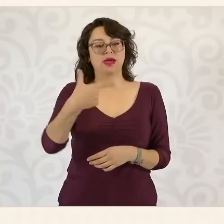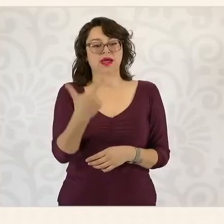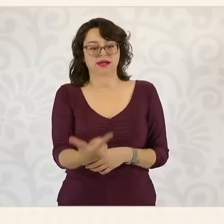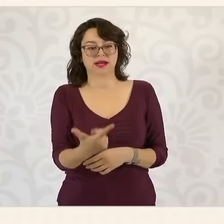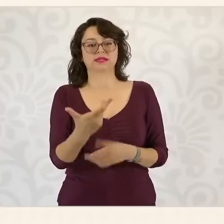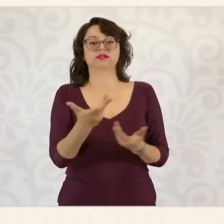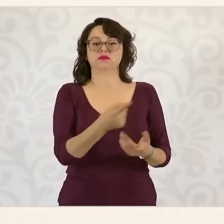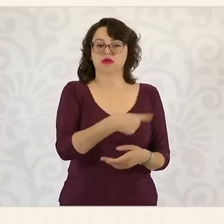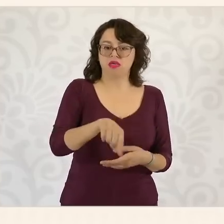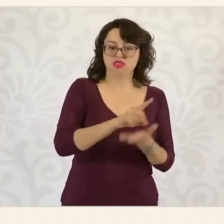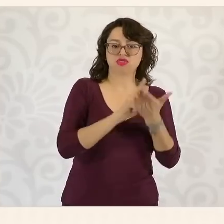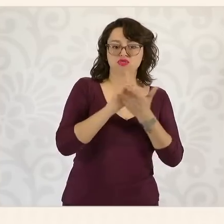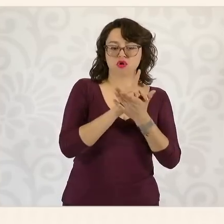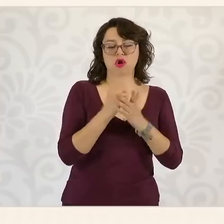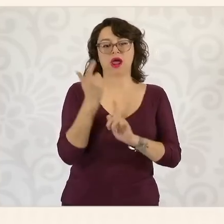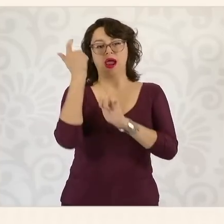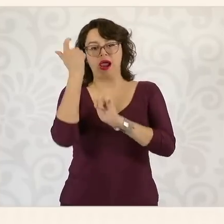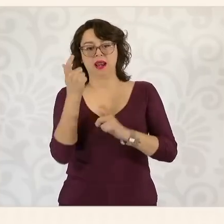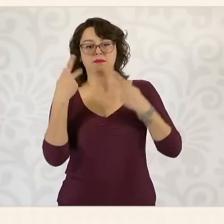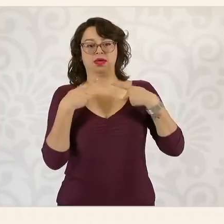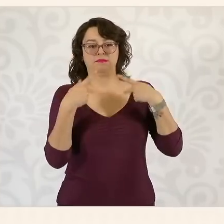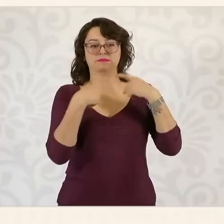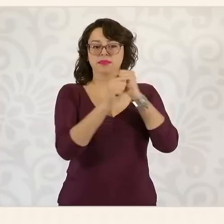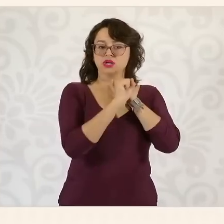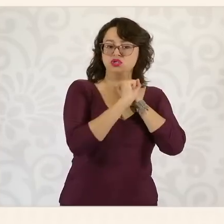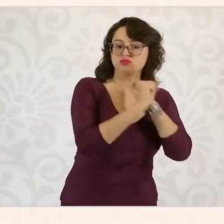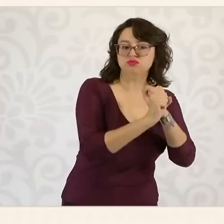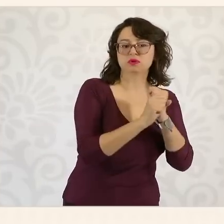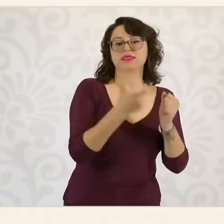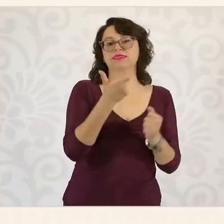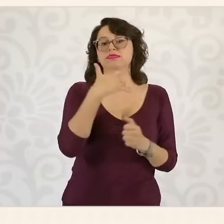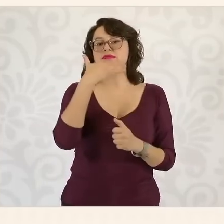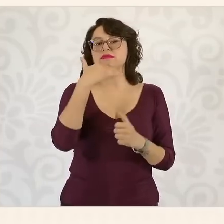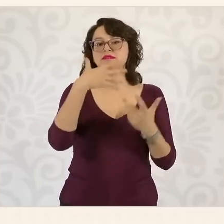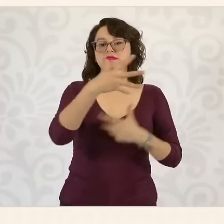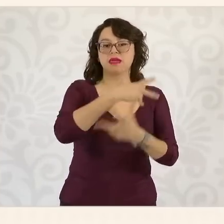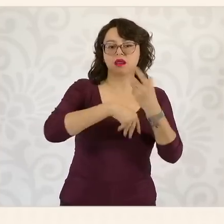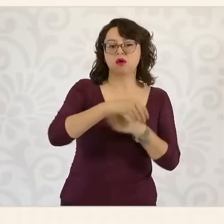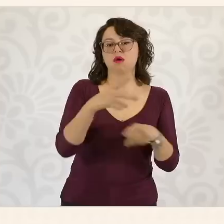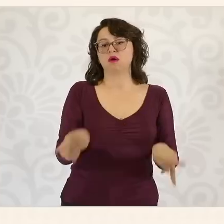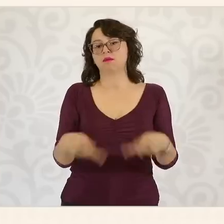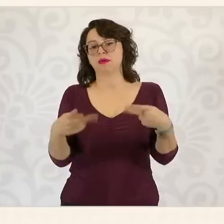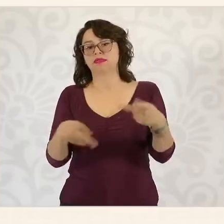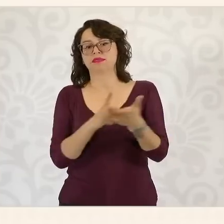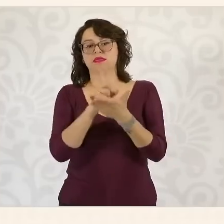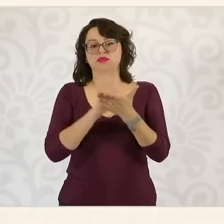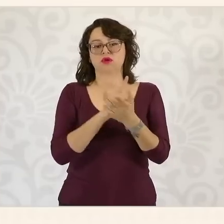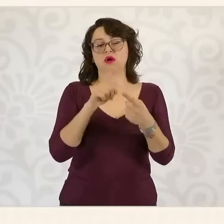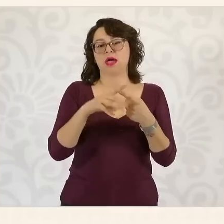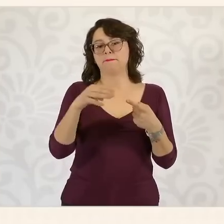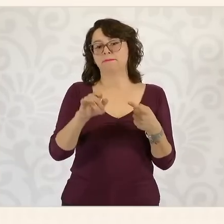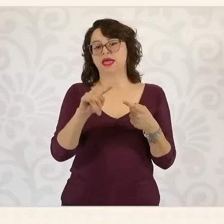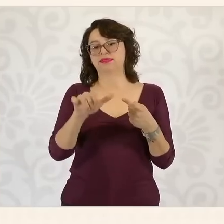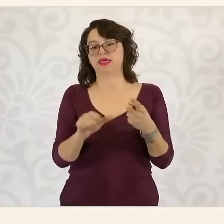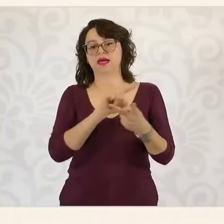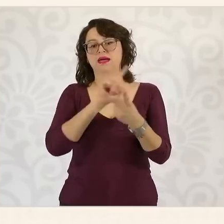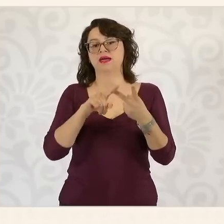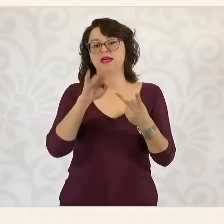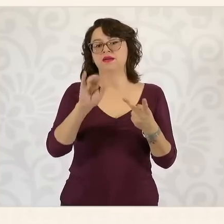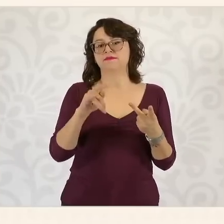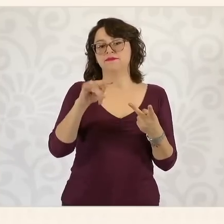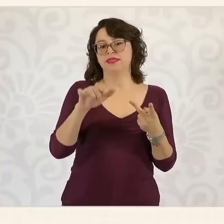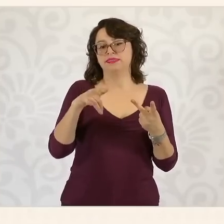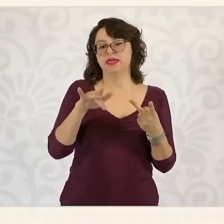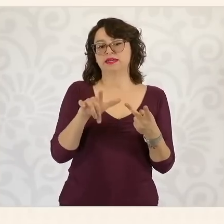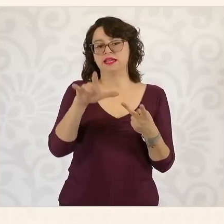armas, droga y personas, lavado de dinero y distribución de metanfetamina y fentanilo a través de nuestras fronteras. En